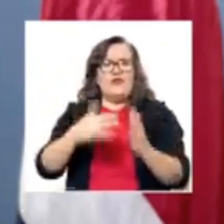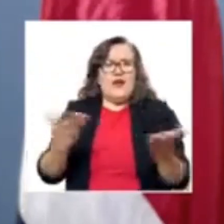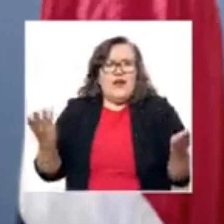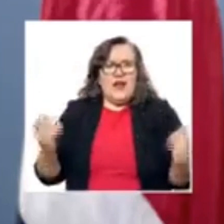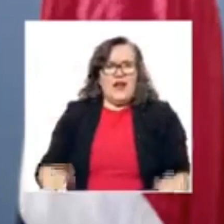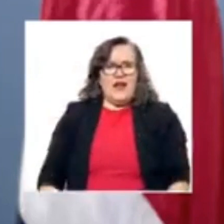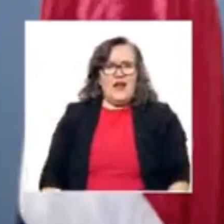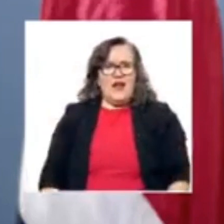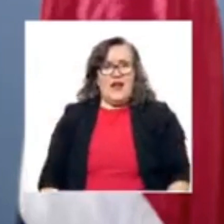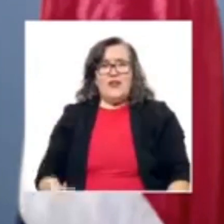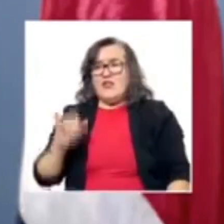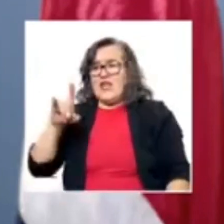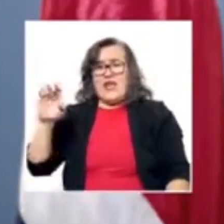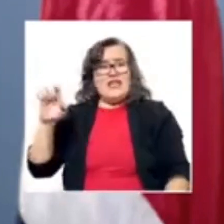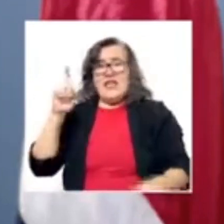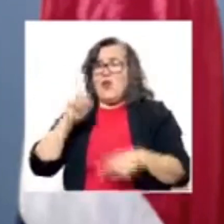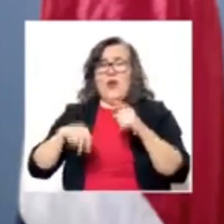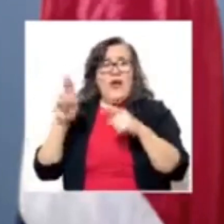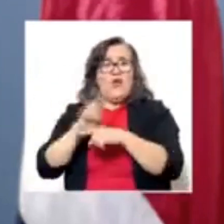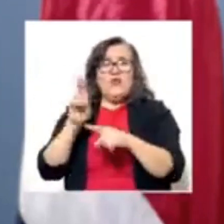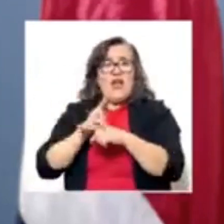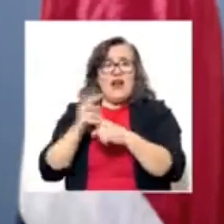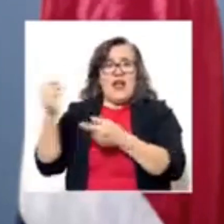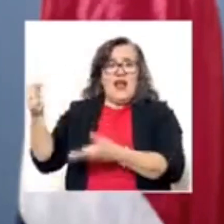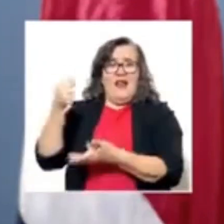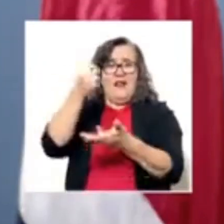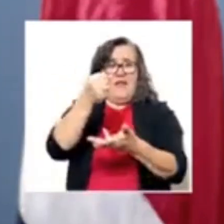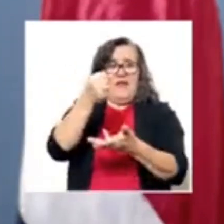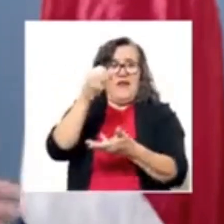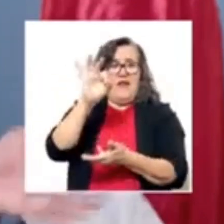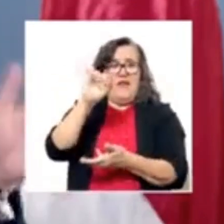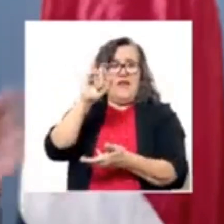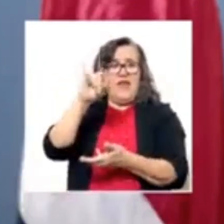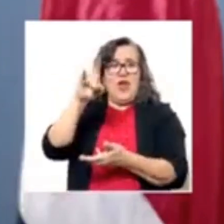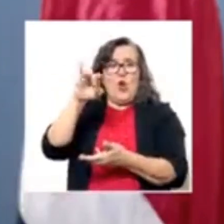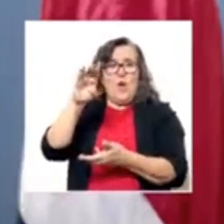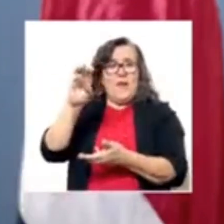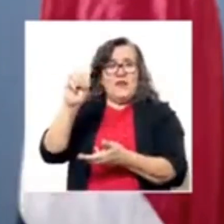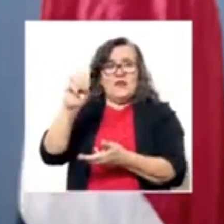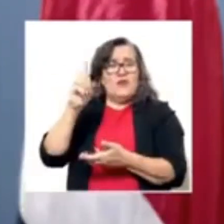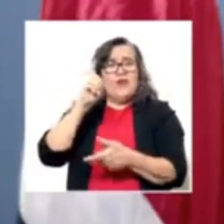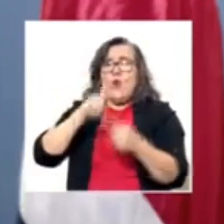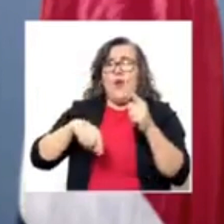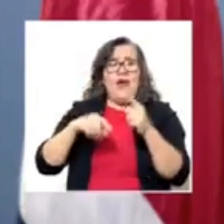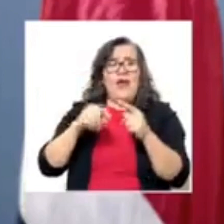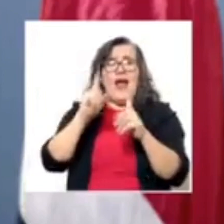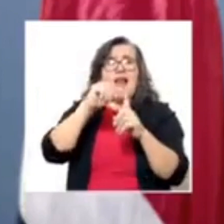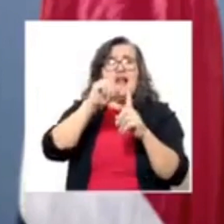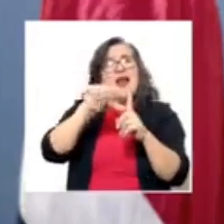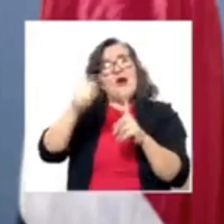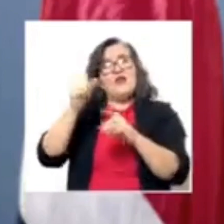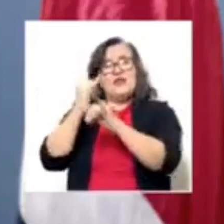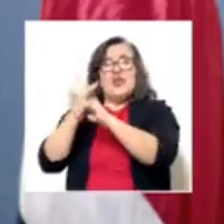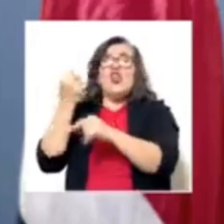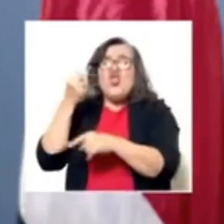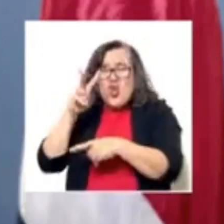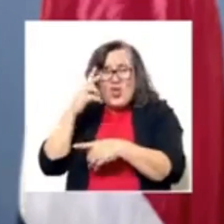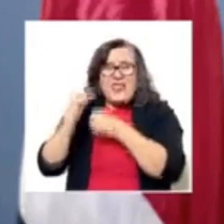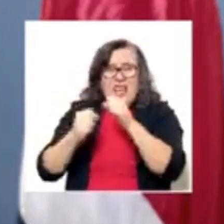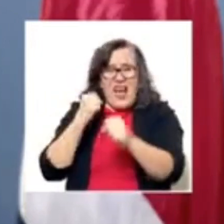Y entonces el ICE no puede disponer de eso. No puede alquilárselo a otra institución. 12